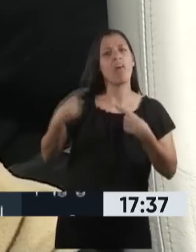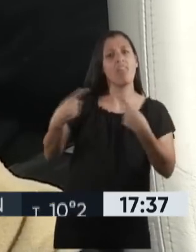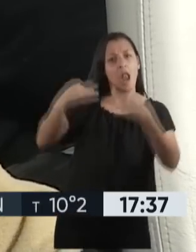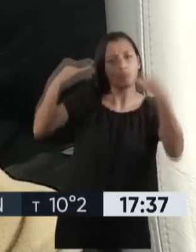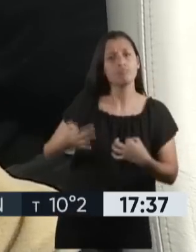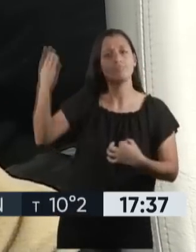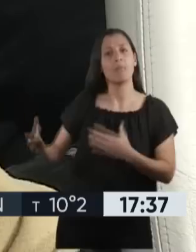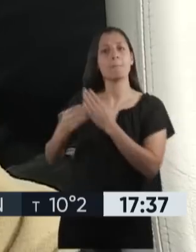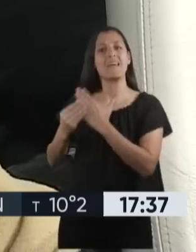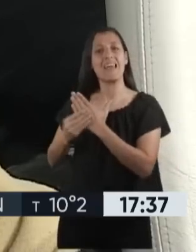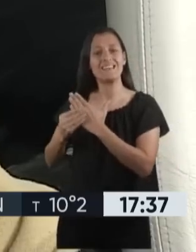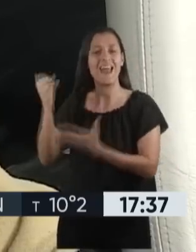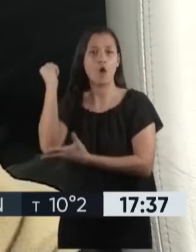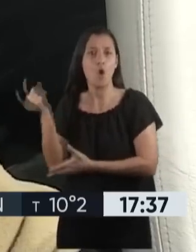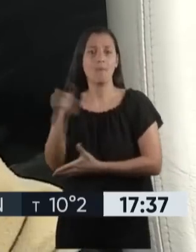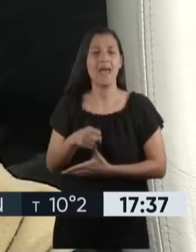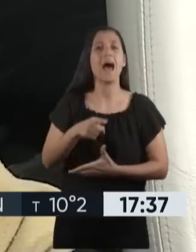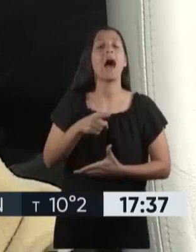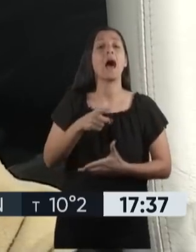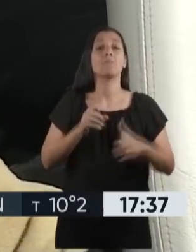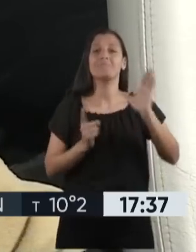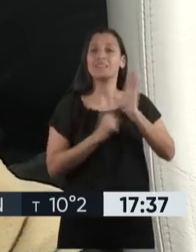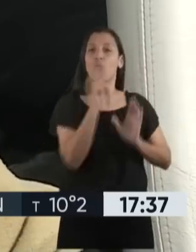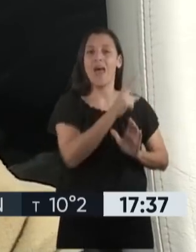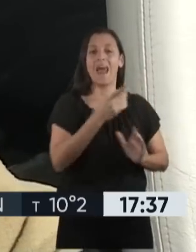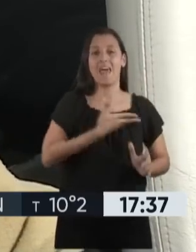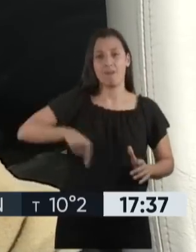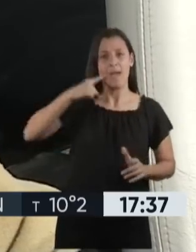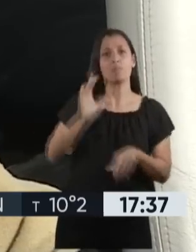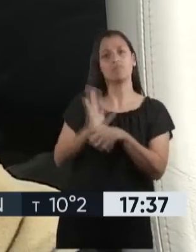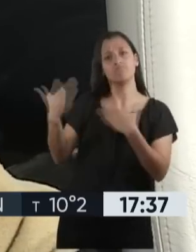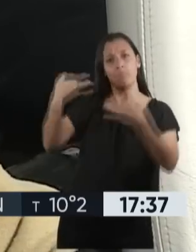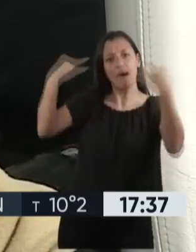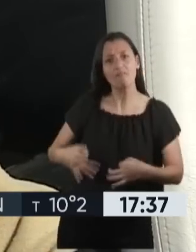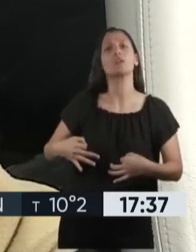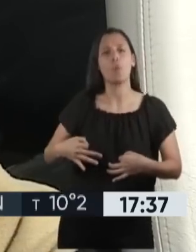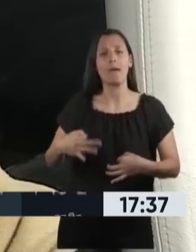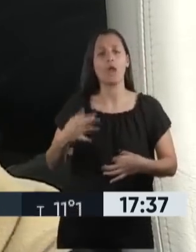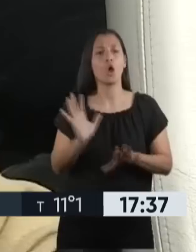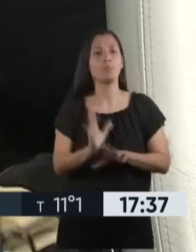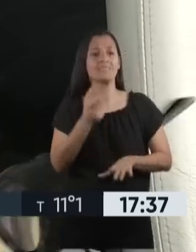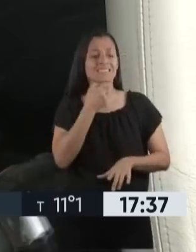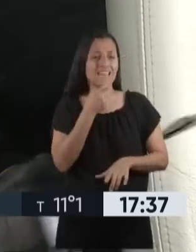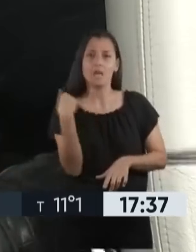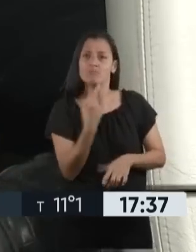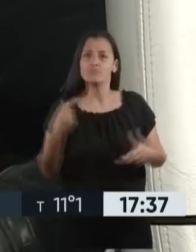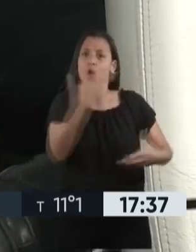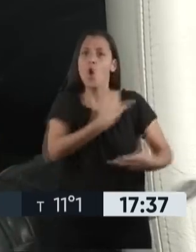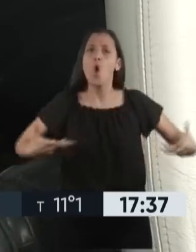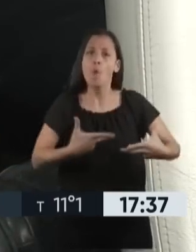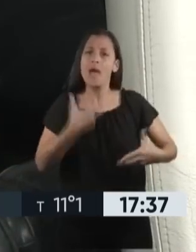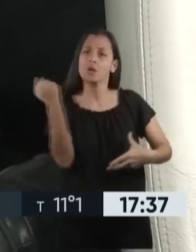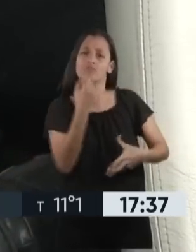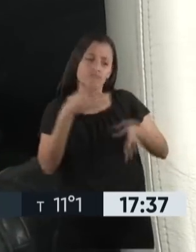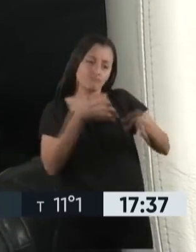de la ministra Batakis con Kristalina Georgieva, pero en la traducción literal encontramos que si se quiere ayudar a los pobres, como todo gobierno